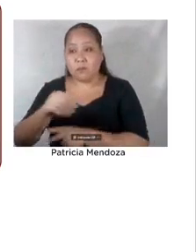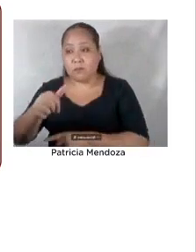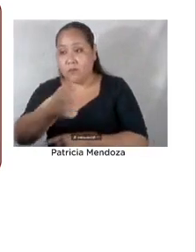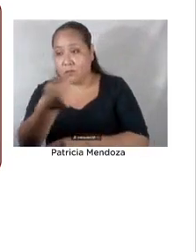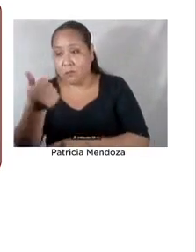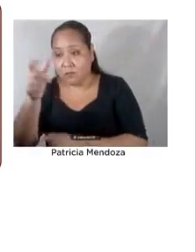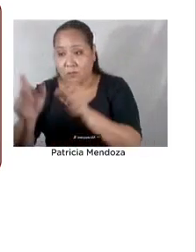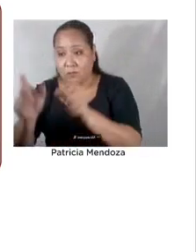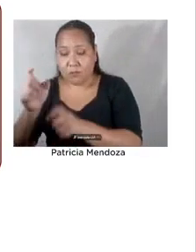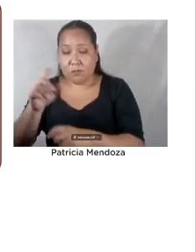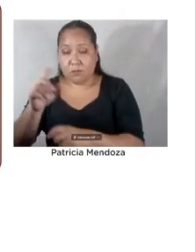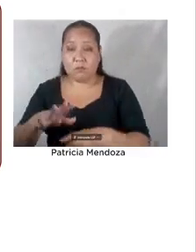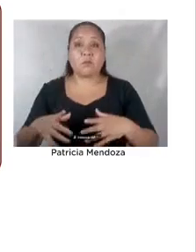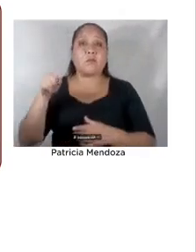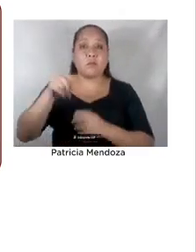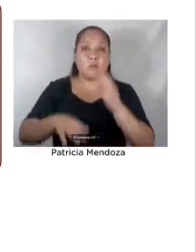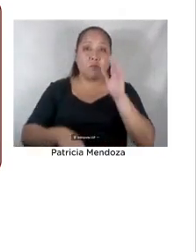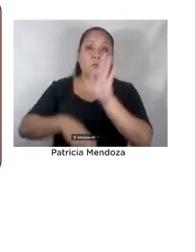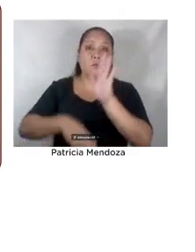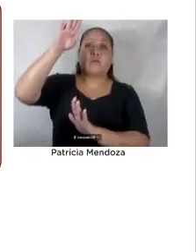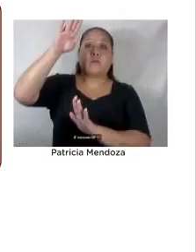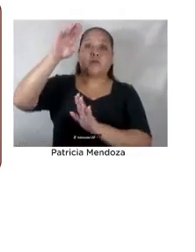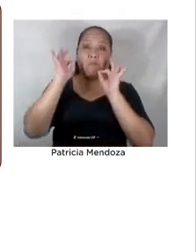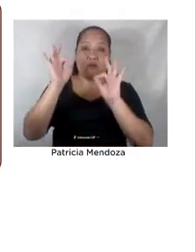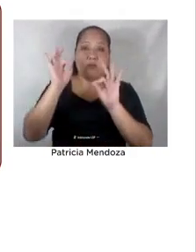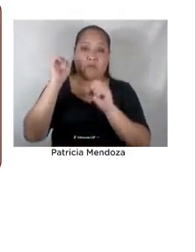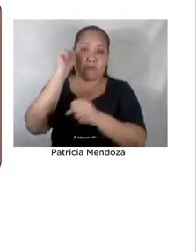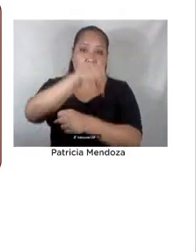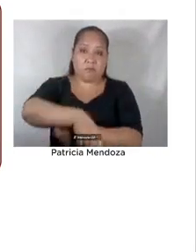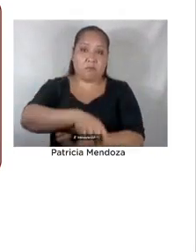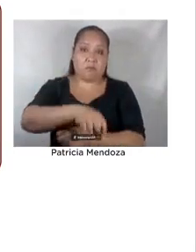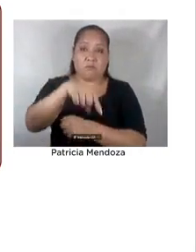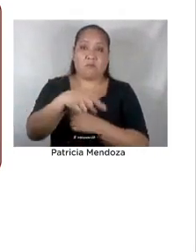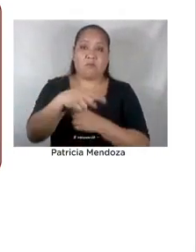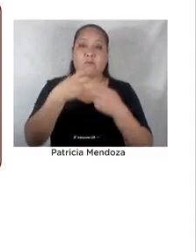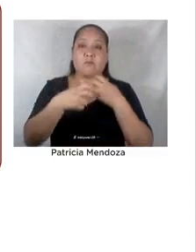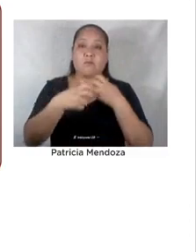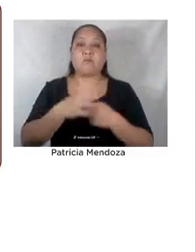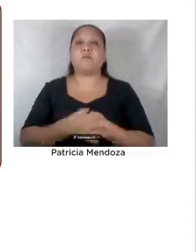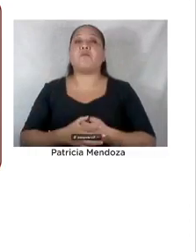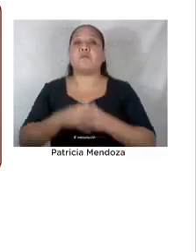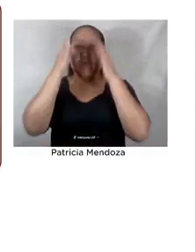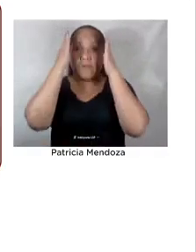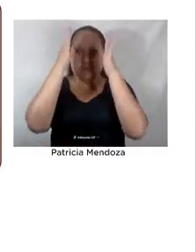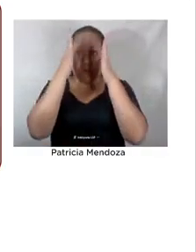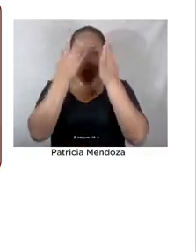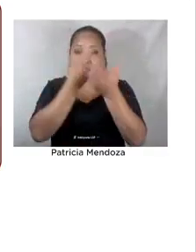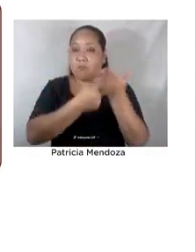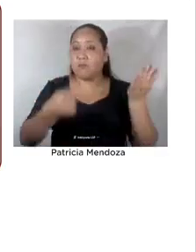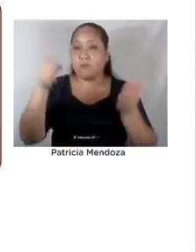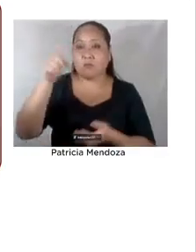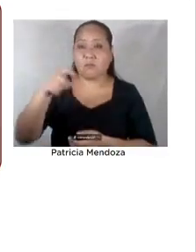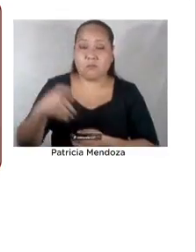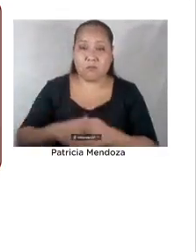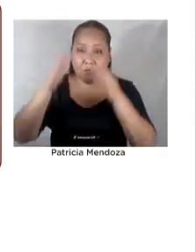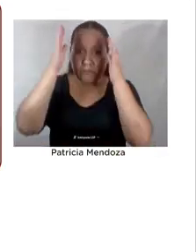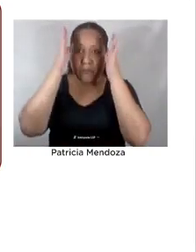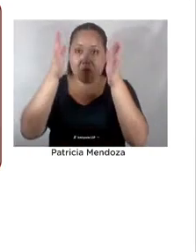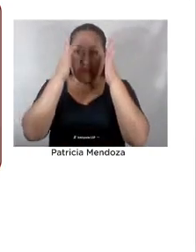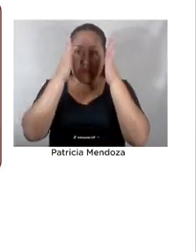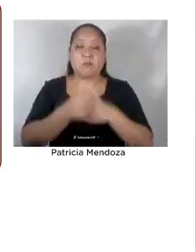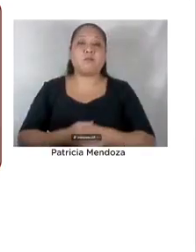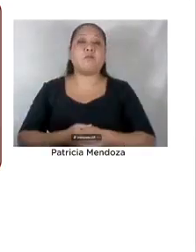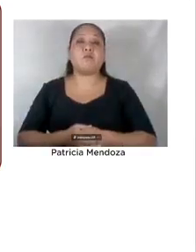a poder salir de esto adelante, ¿no? Sigamos atentos a lo que necesitamos, sigamos atentas y